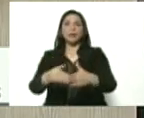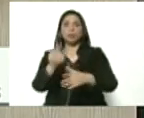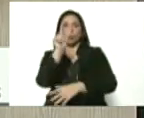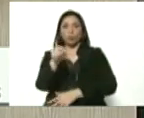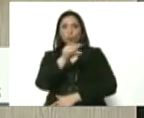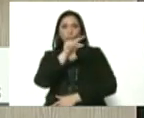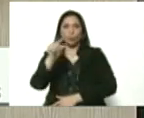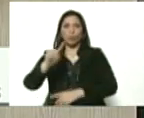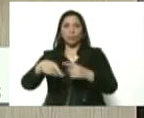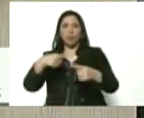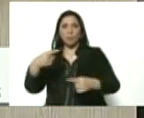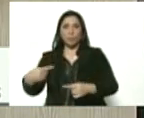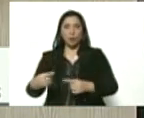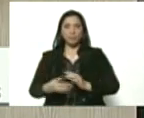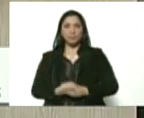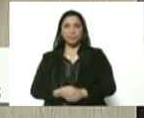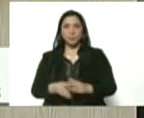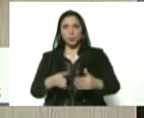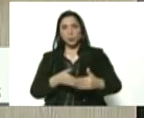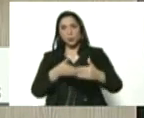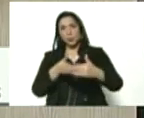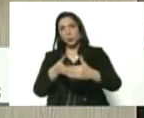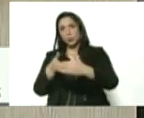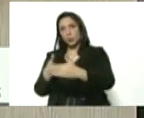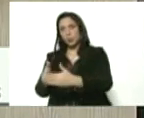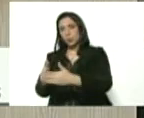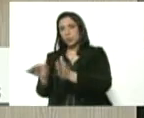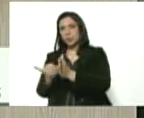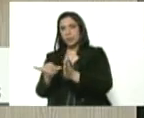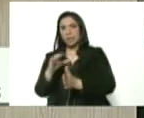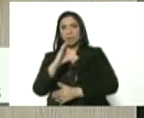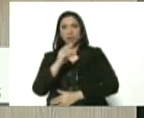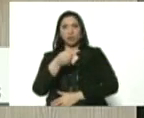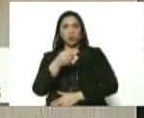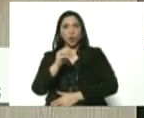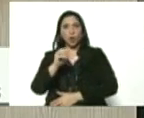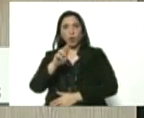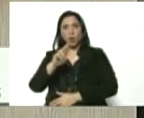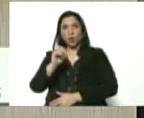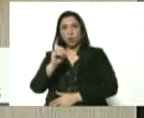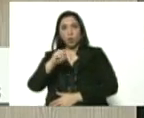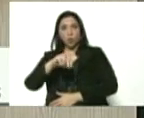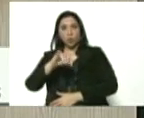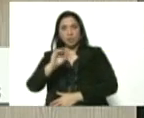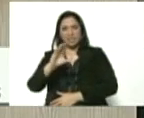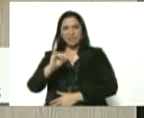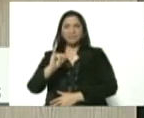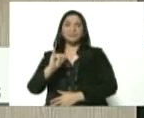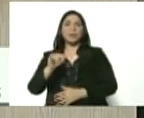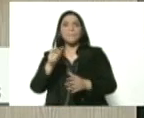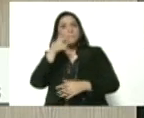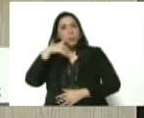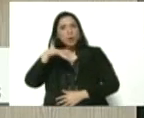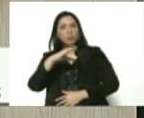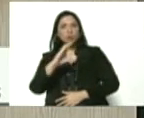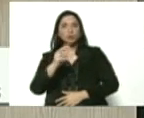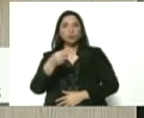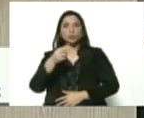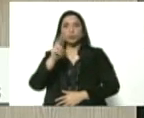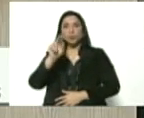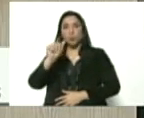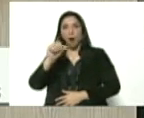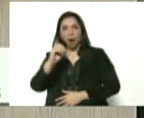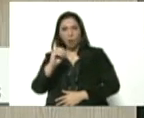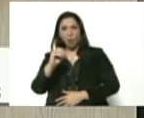bordean hacia la zona de Choroní, la población de Chuao, donde el pueblo mismo,